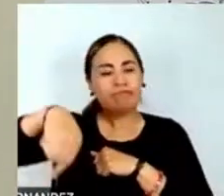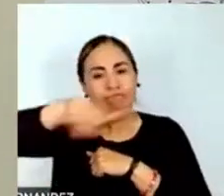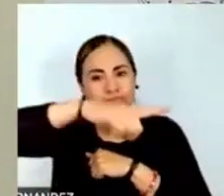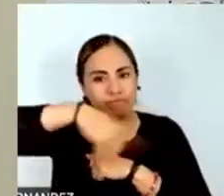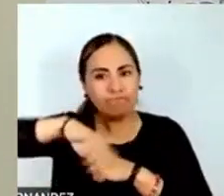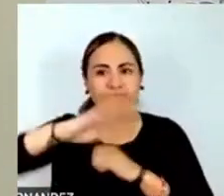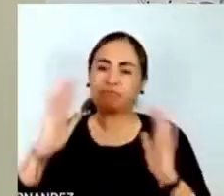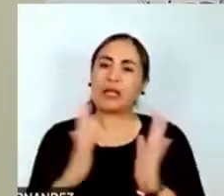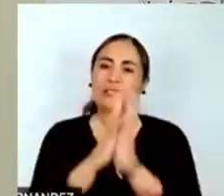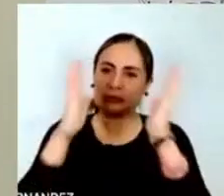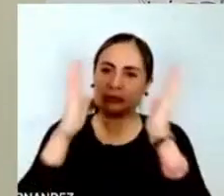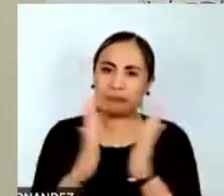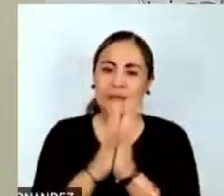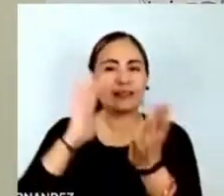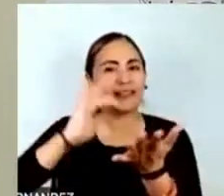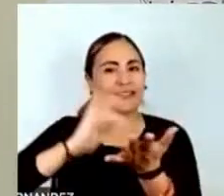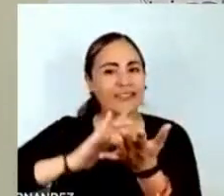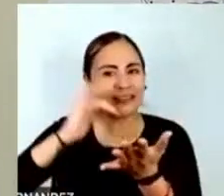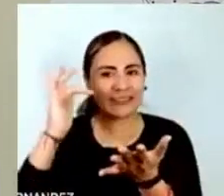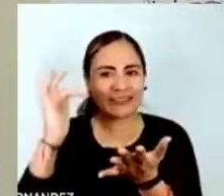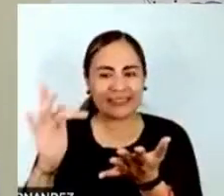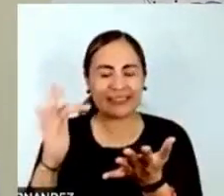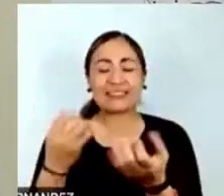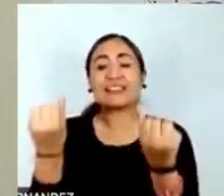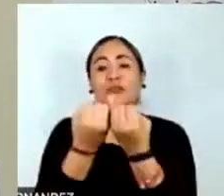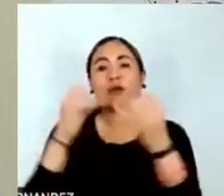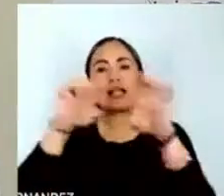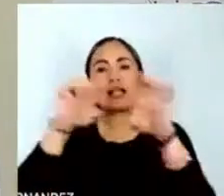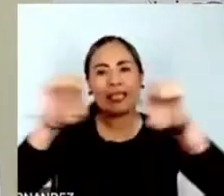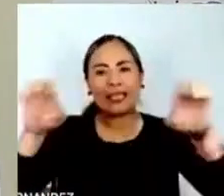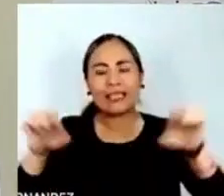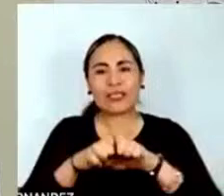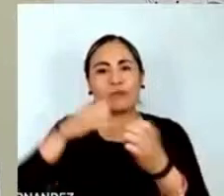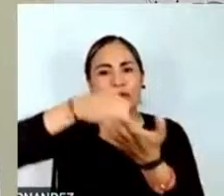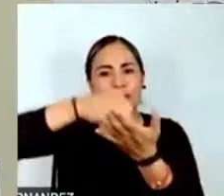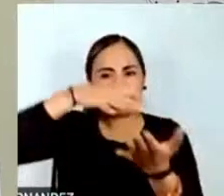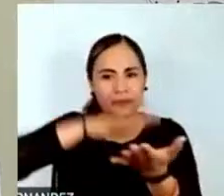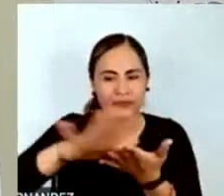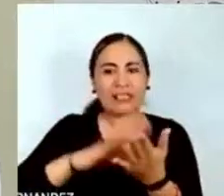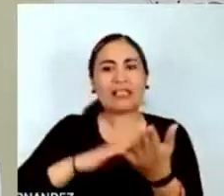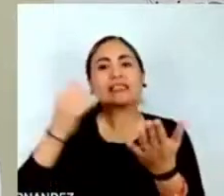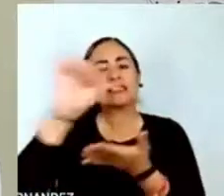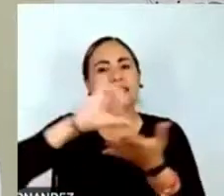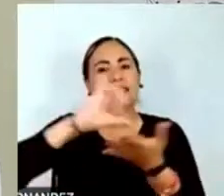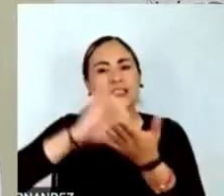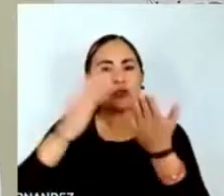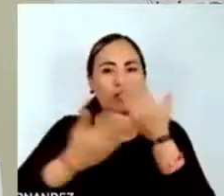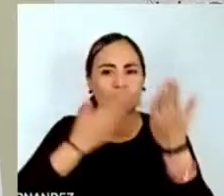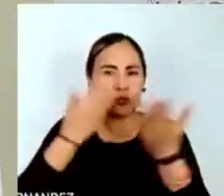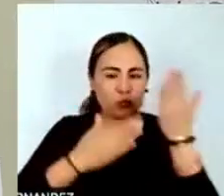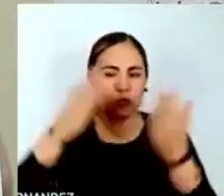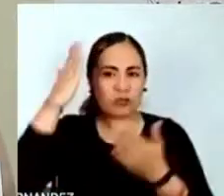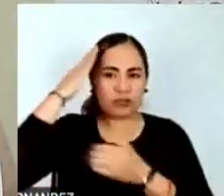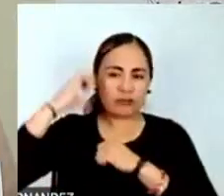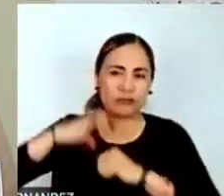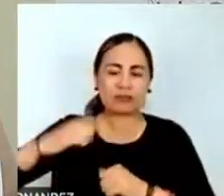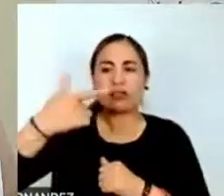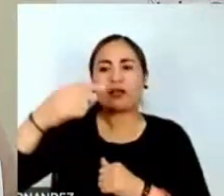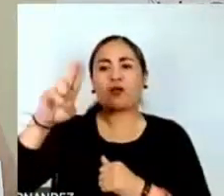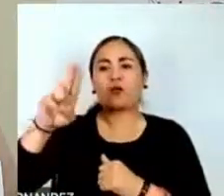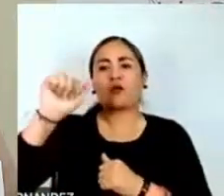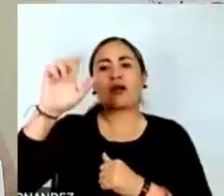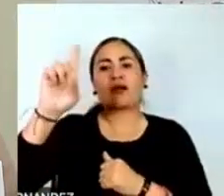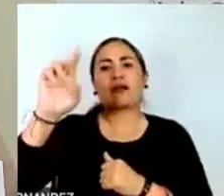este evento, y al equipo editorial del Centro de Estudios Constitucionales liderado por Guadalupe Ramírez Recendis, quienes también